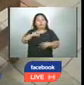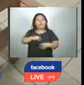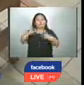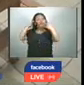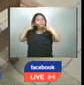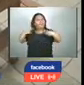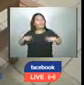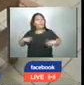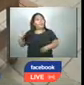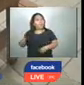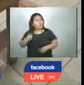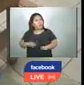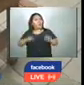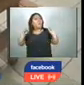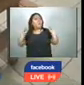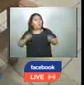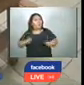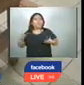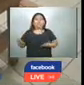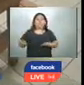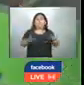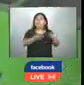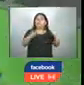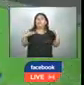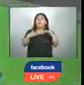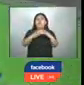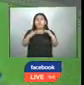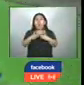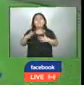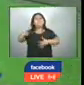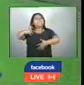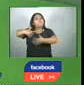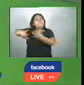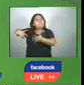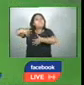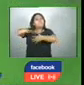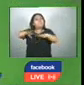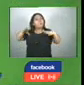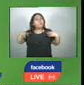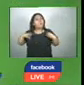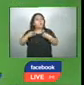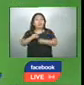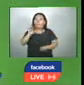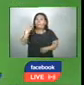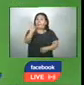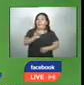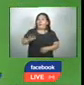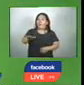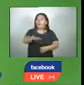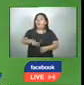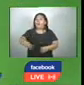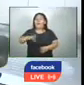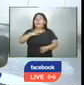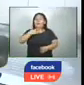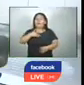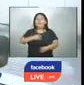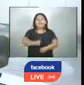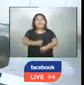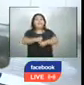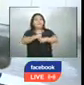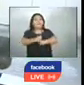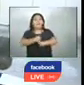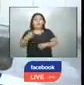ya que los usuarios podrán recibir su tratamiento al mismo tiempo que conviven socialmente y en un espacio que les transmite seguridad.